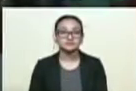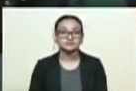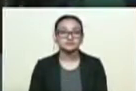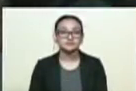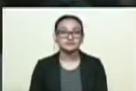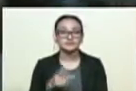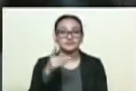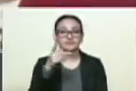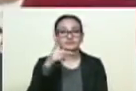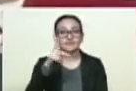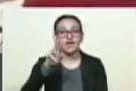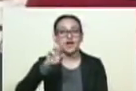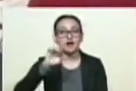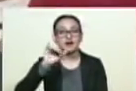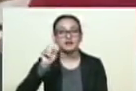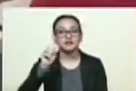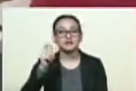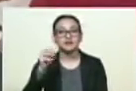Cristal.